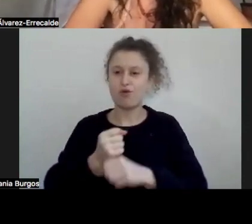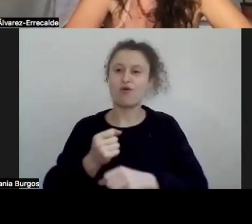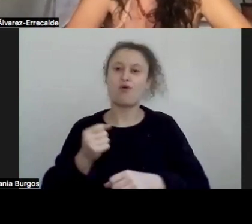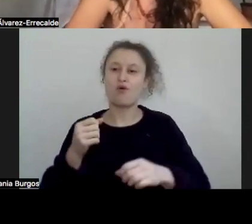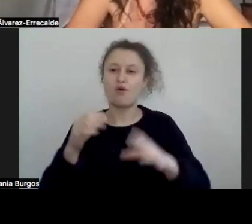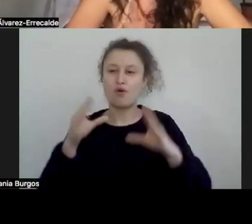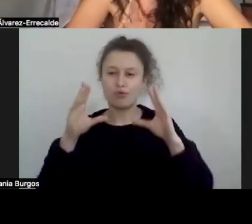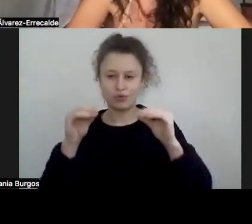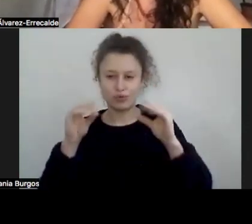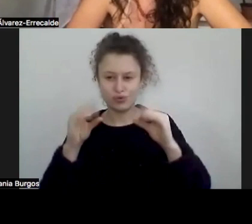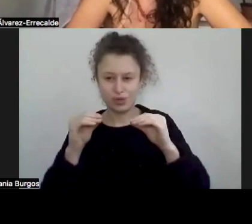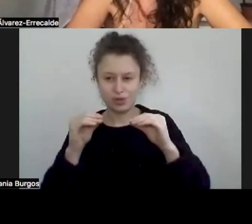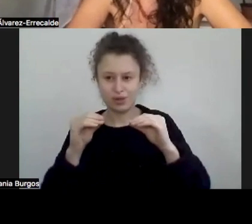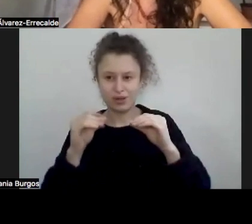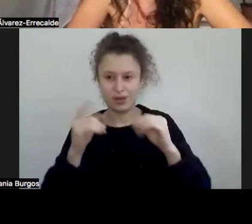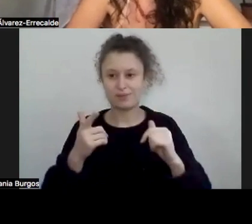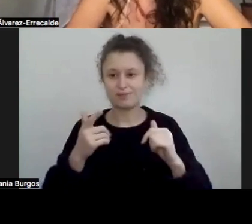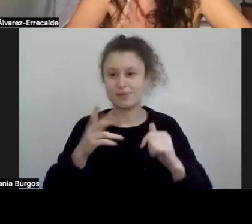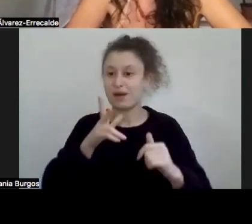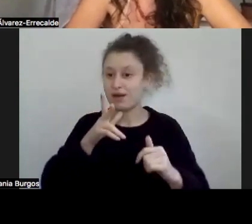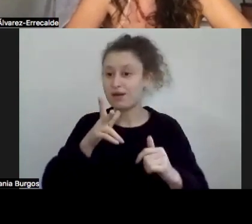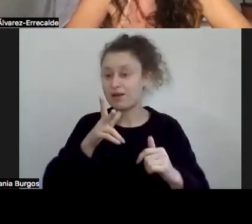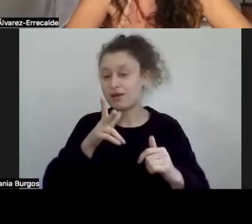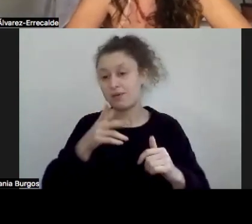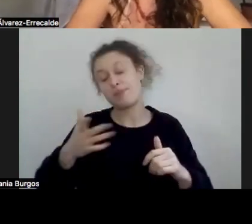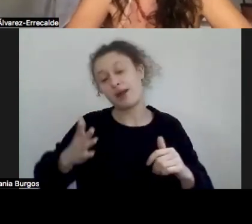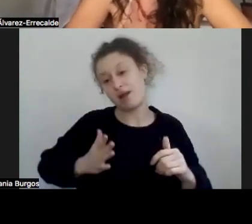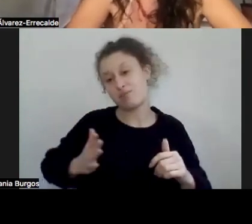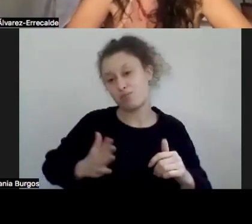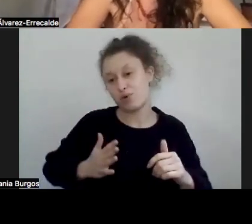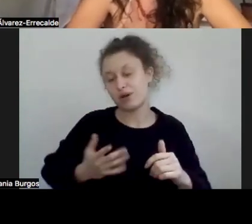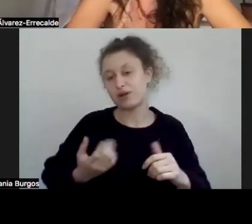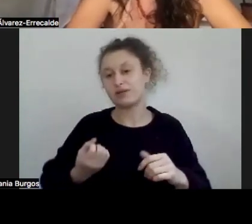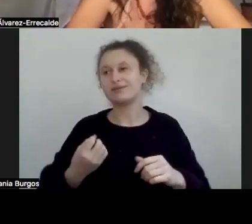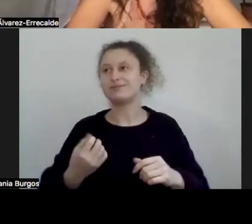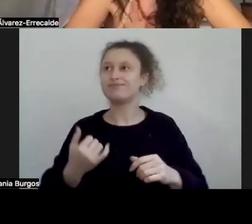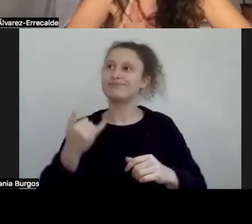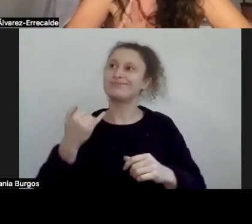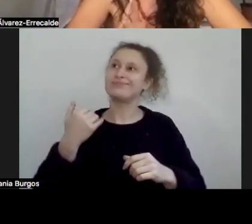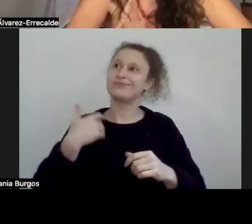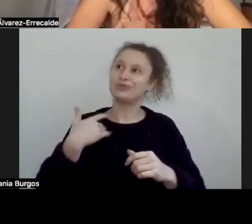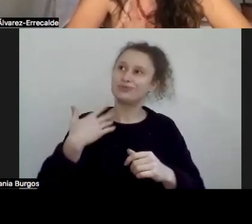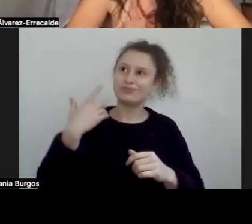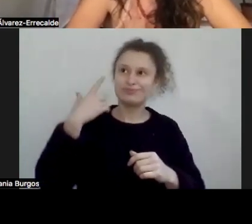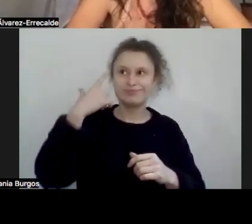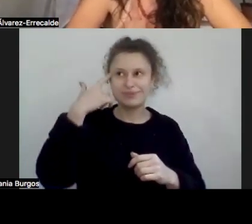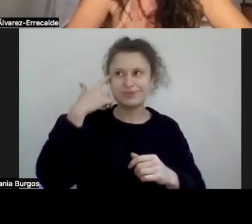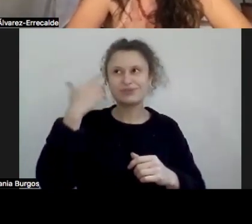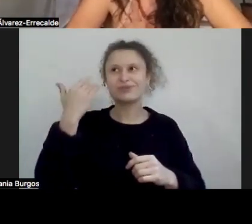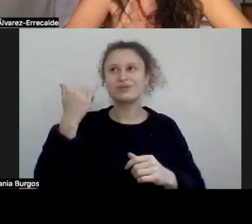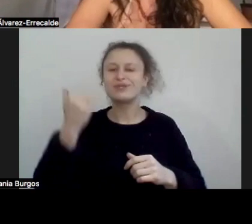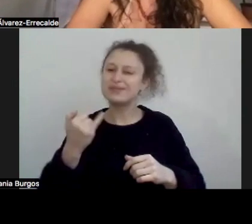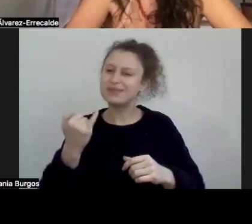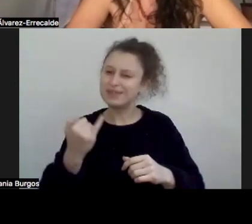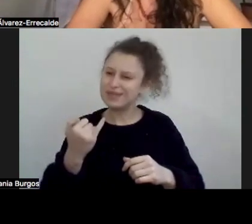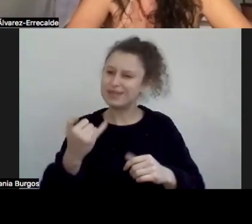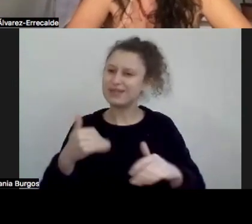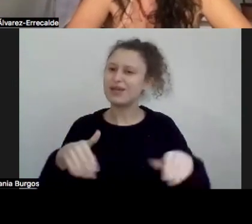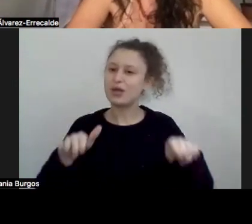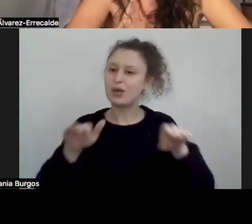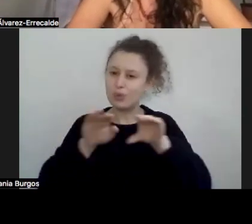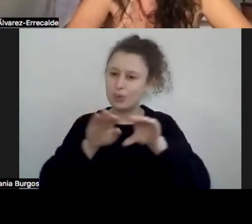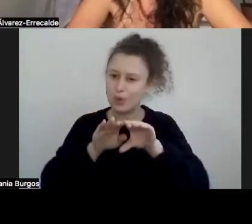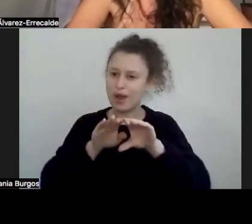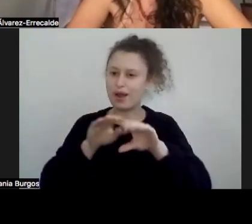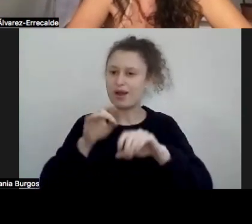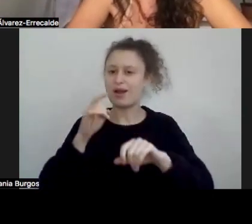para las mujeres, ¿no? Y yo pensaba, digo, bueno, está bien que planteen igualdad, pero ¿dónde queda esto a